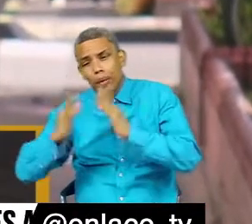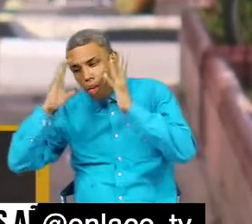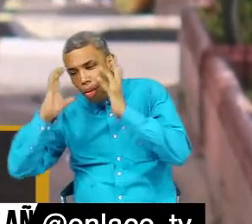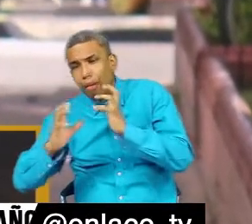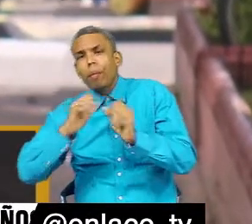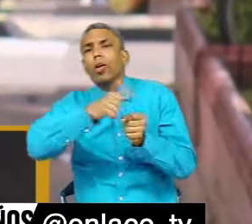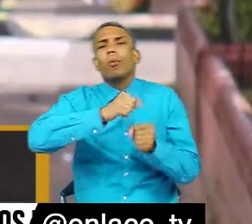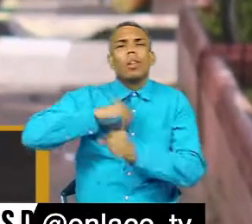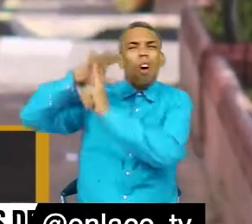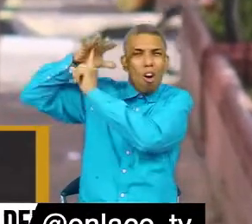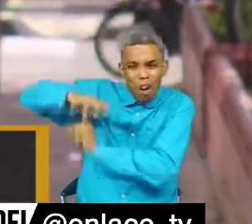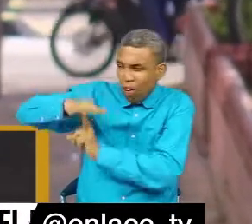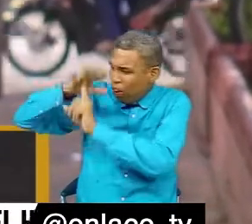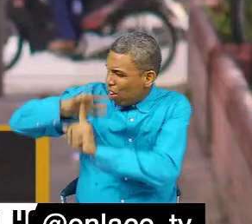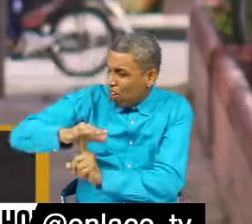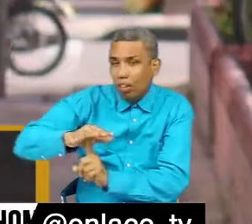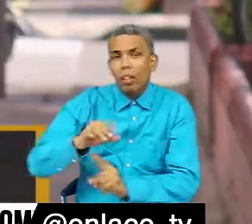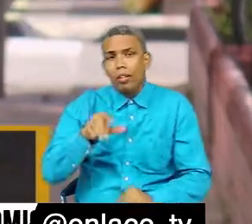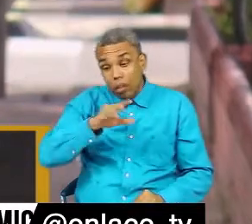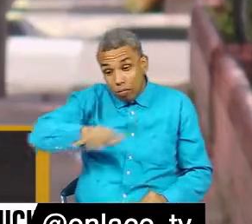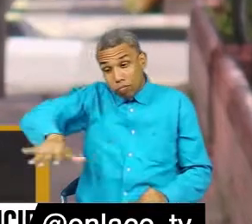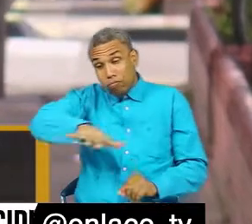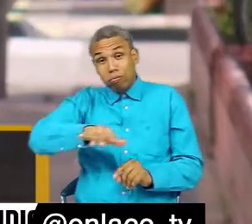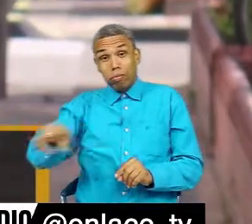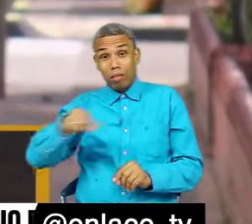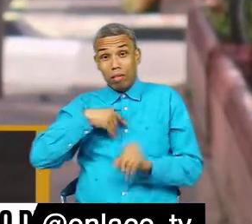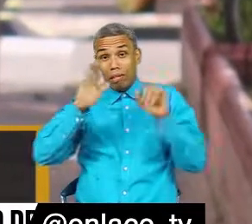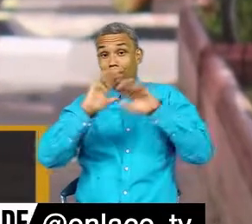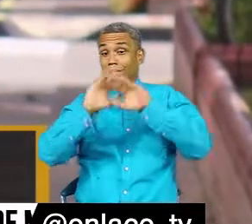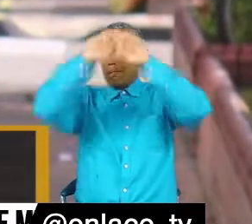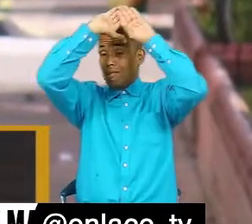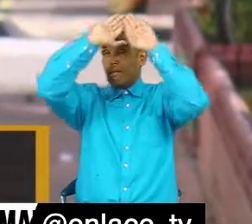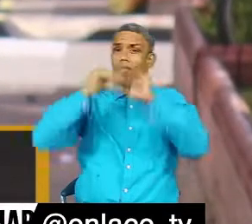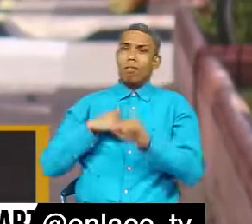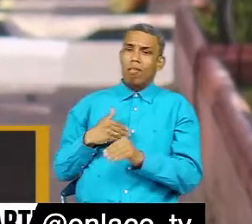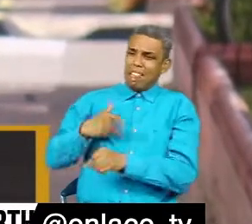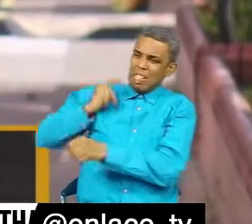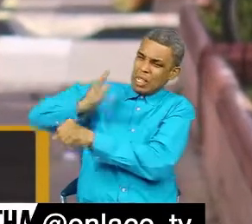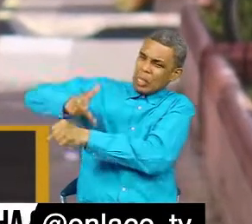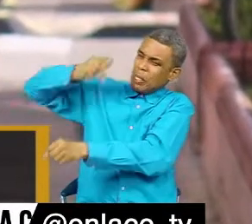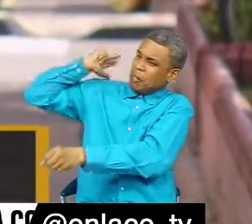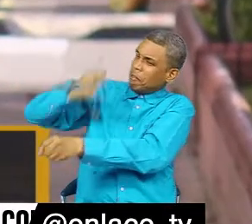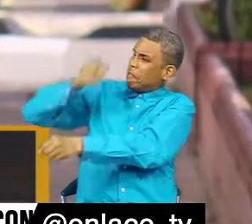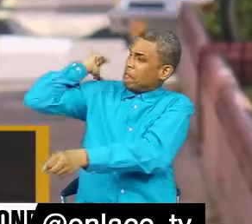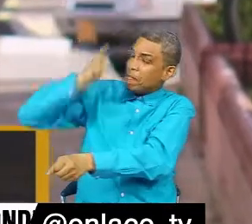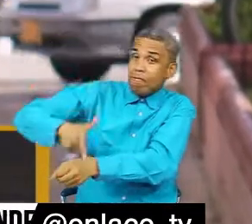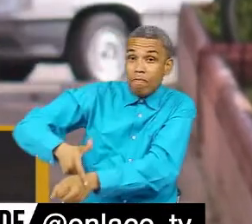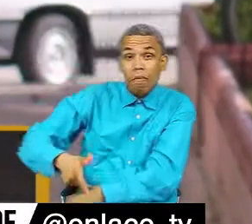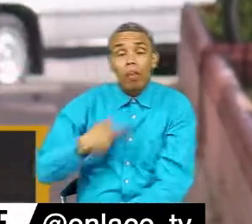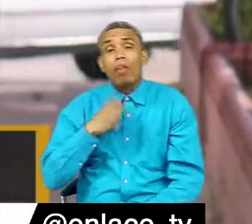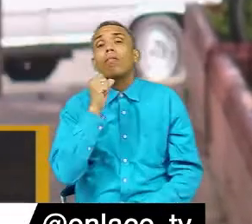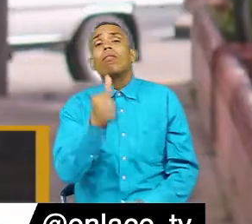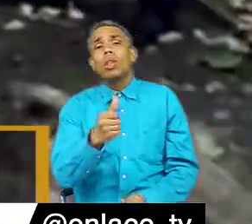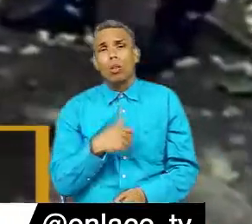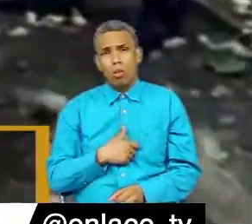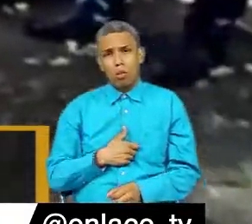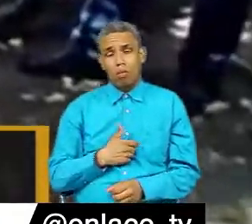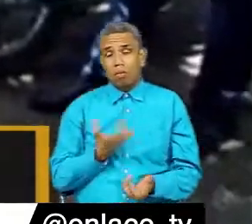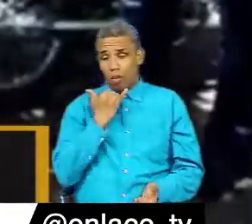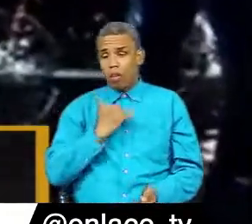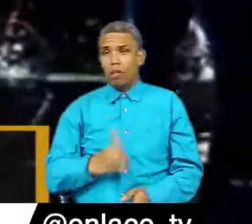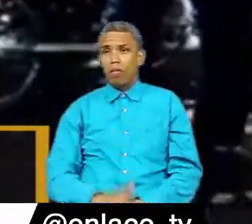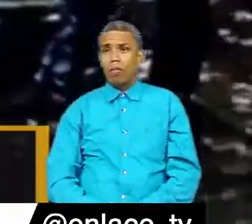el campo petrolero, más exactamente en el corregimiento El Centro, la verdad que nos deja plasmado de estos funcionarios cómo llegan a las casas de esta manera. Para